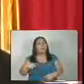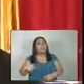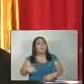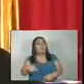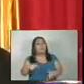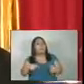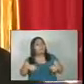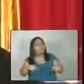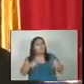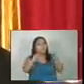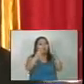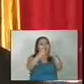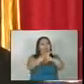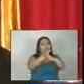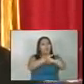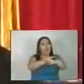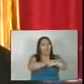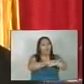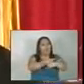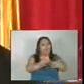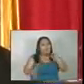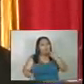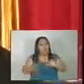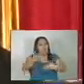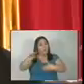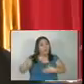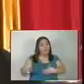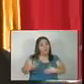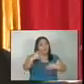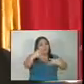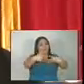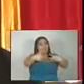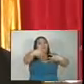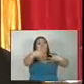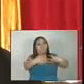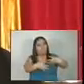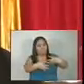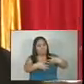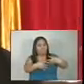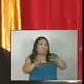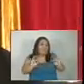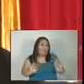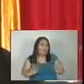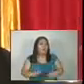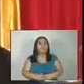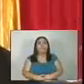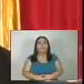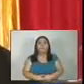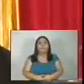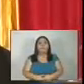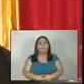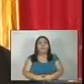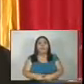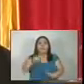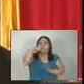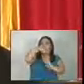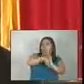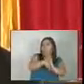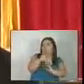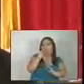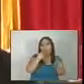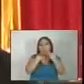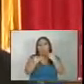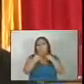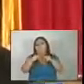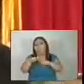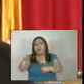reforma. Si hubiera un nuevo sistema, sería mejor. Sin ahondar en más detalles, el